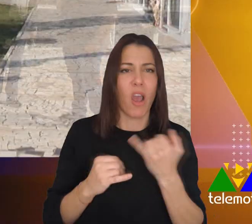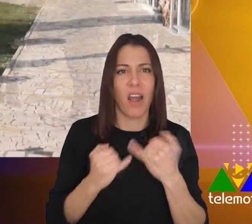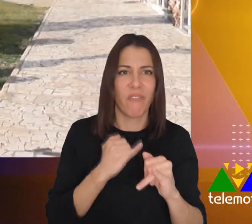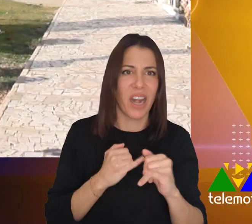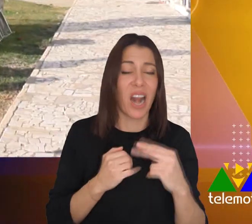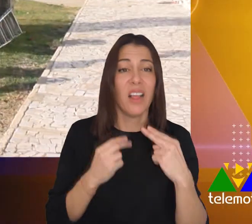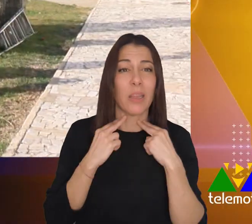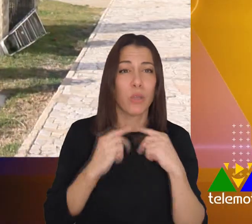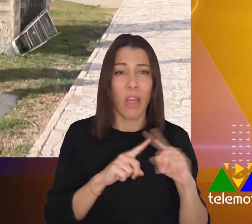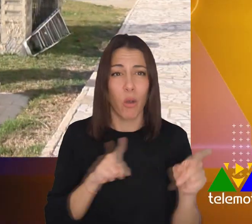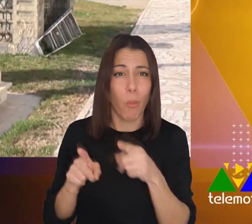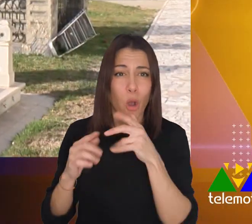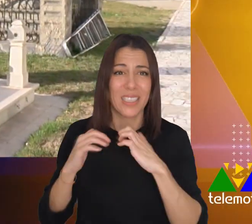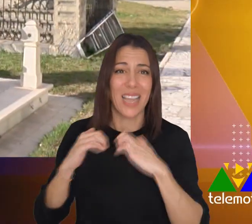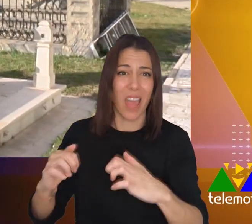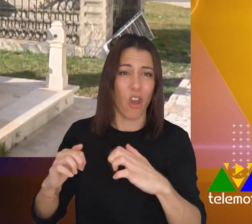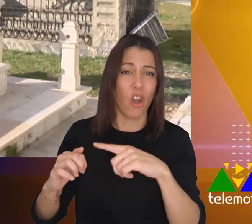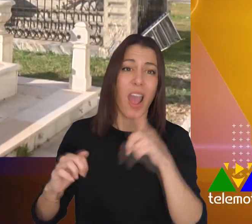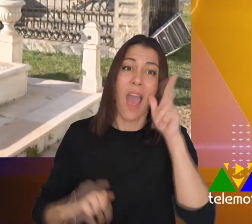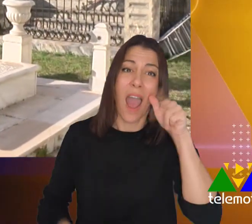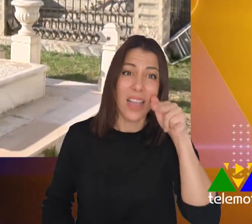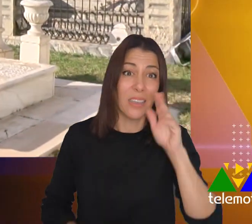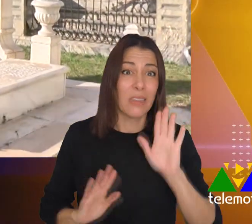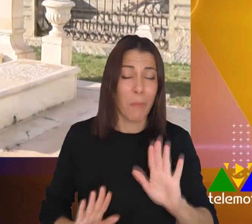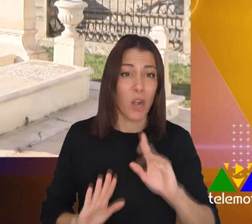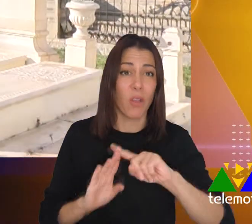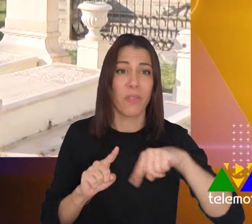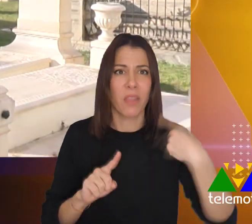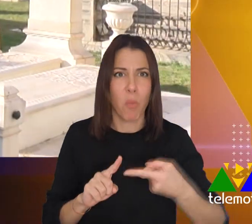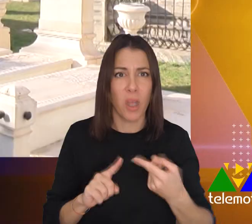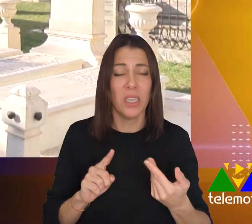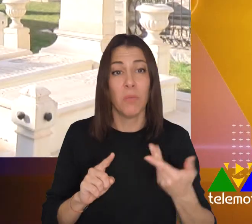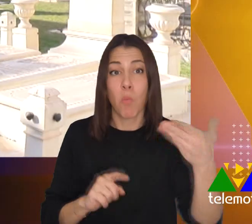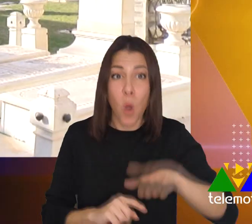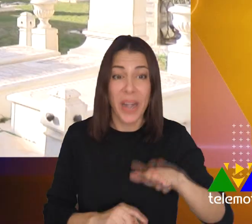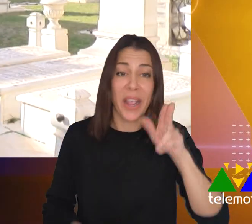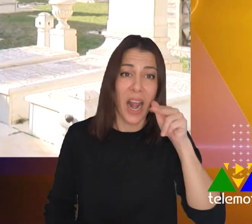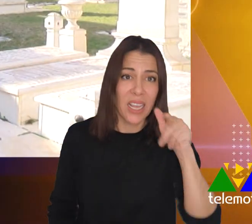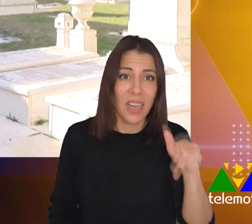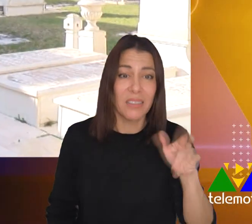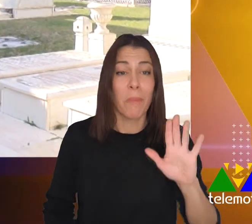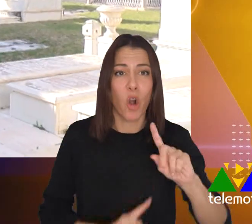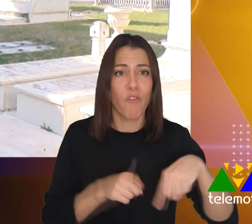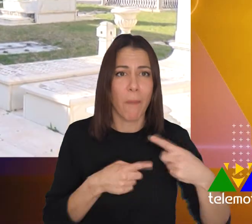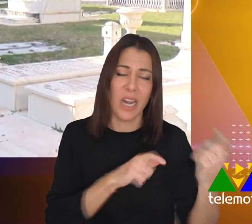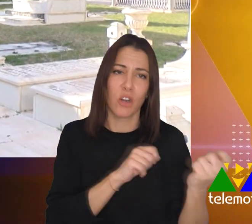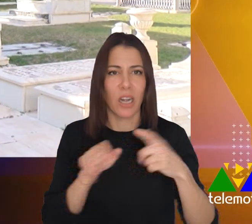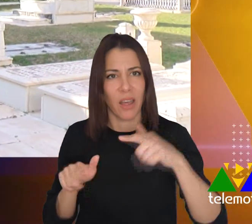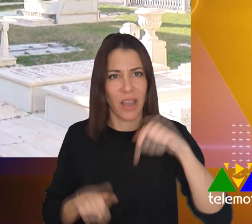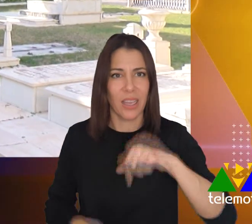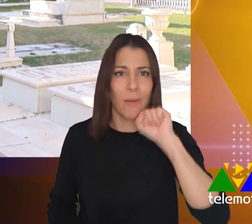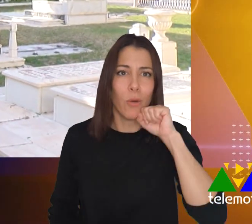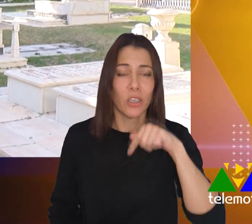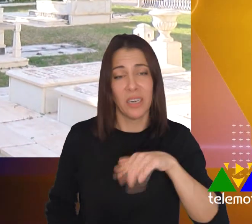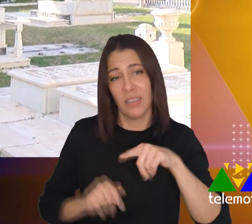por Alicante o senador por Alicante, pero sus días muere en Alicante, pero la familia lo traslada aquí a Motril